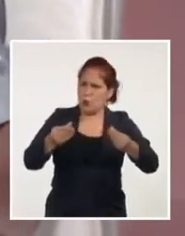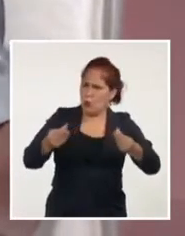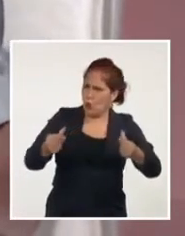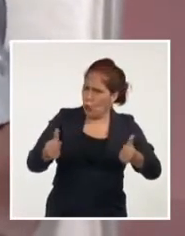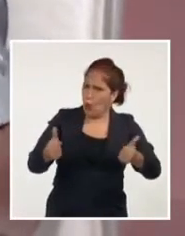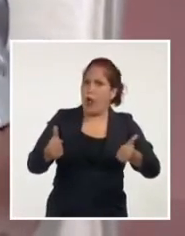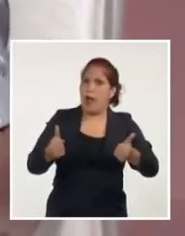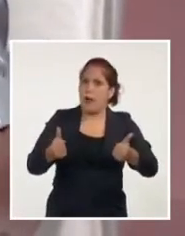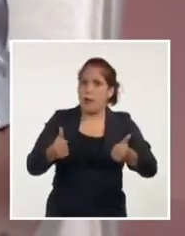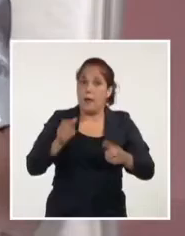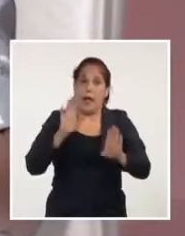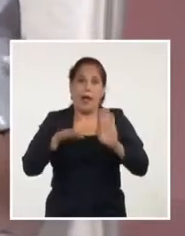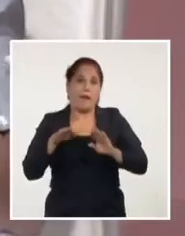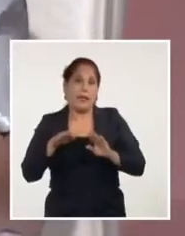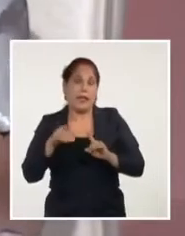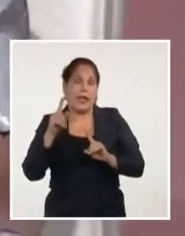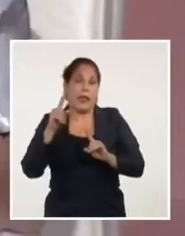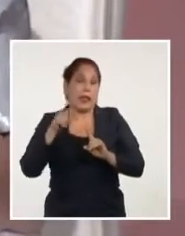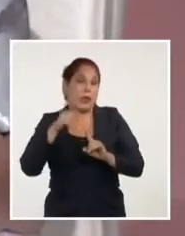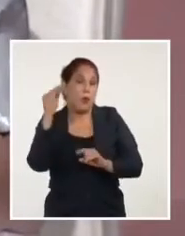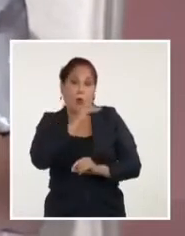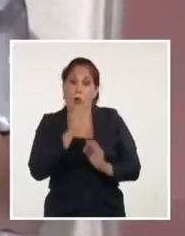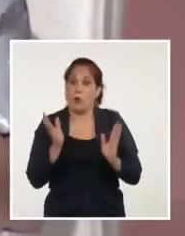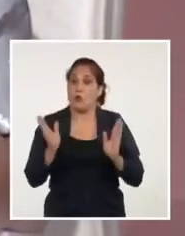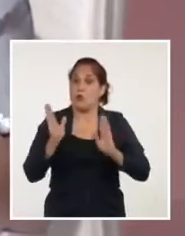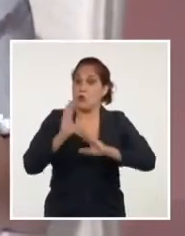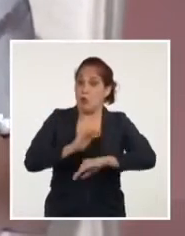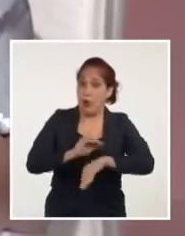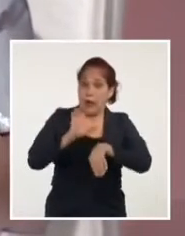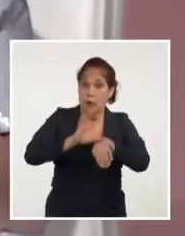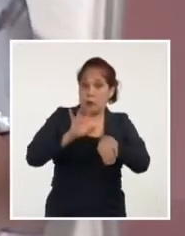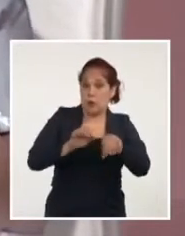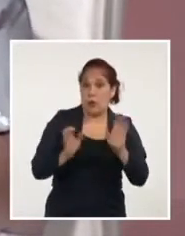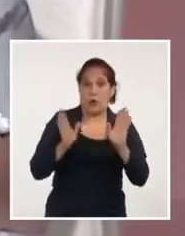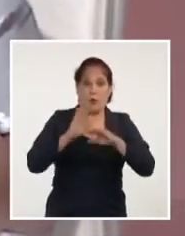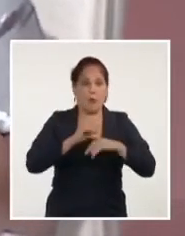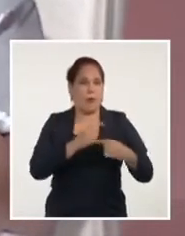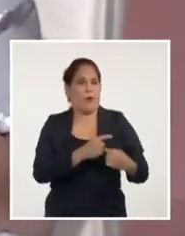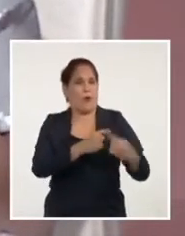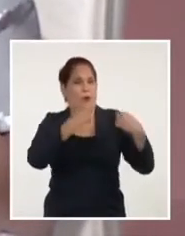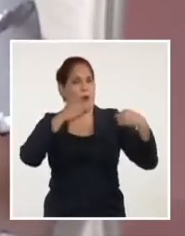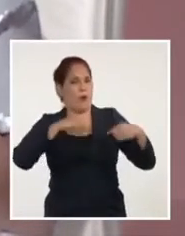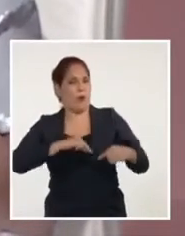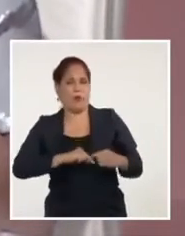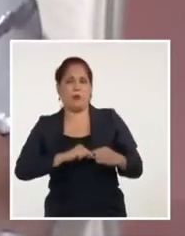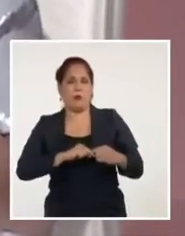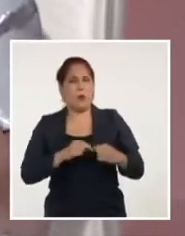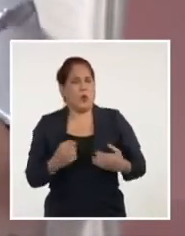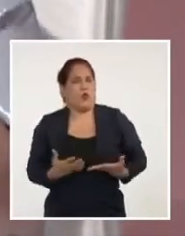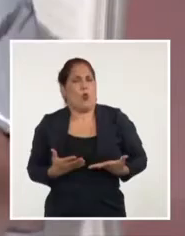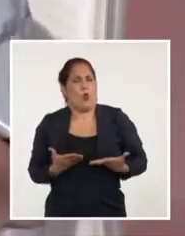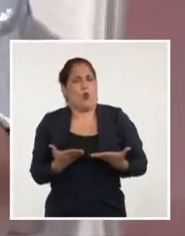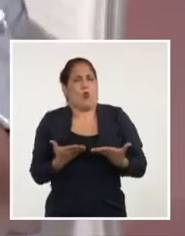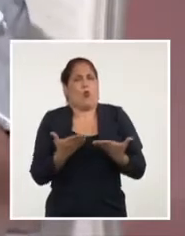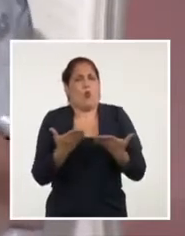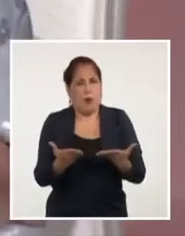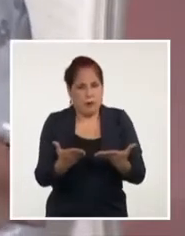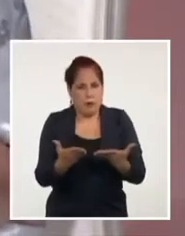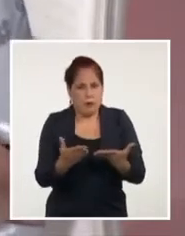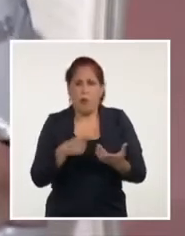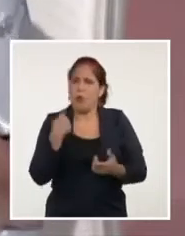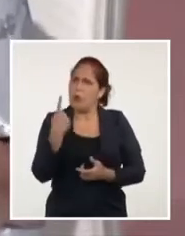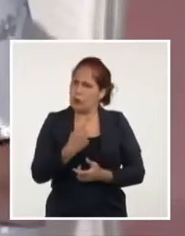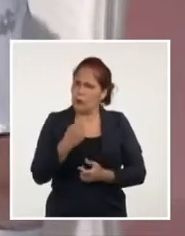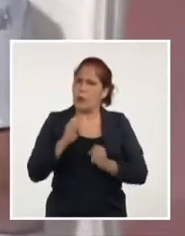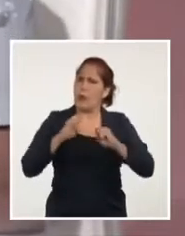faltar factura tecnológica, pero tiene mucho corazón y tiene mucho humanismo y tiene mucha precisión, es muy